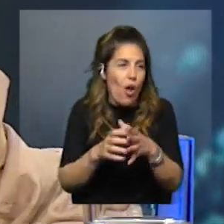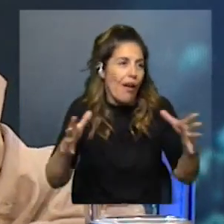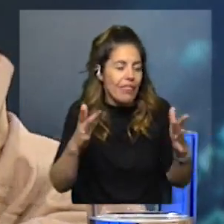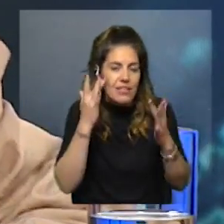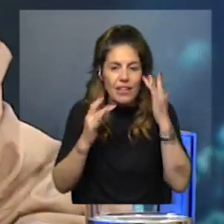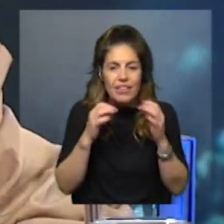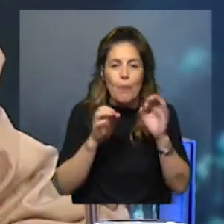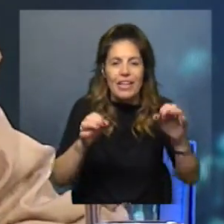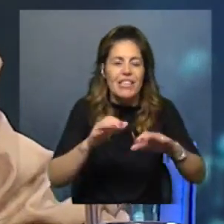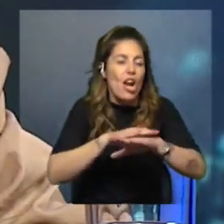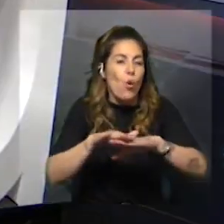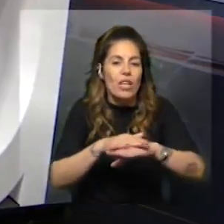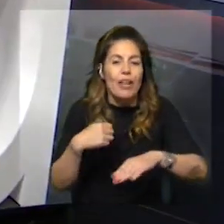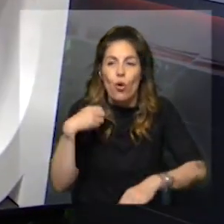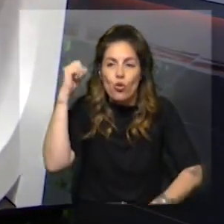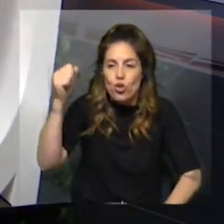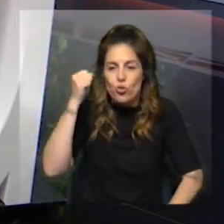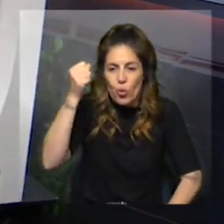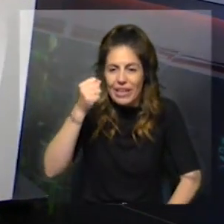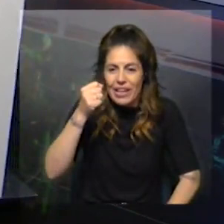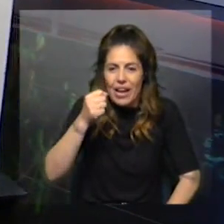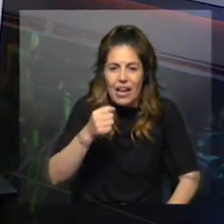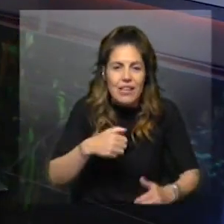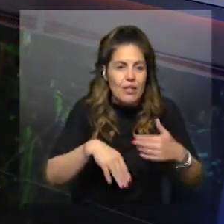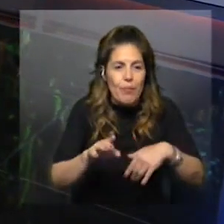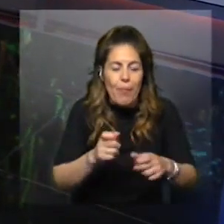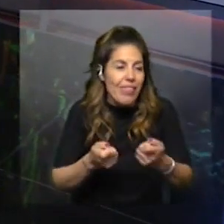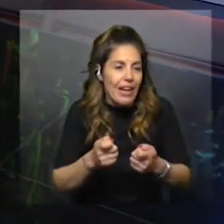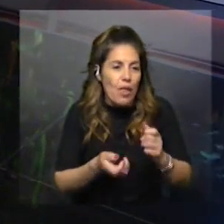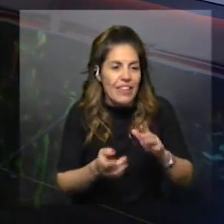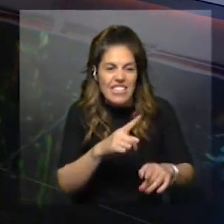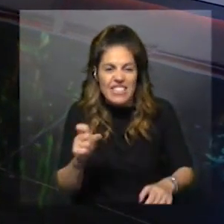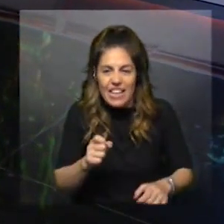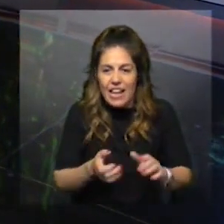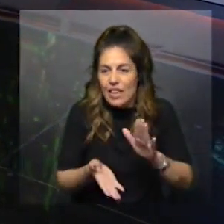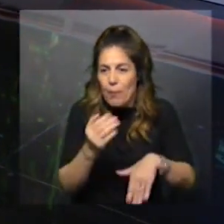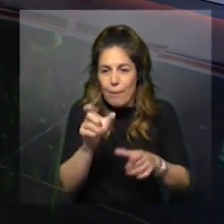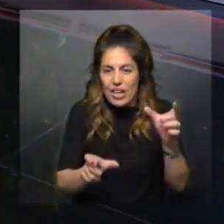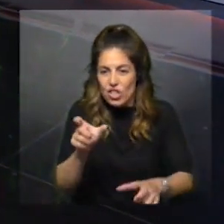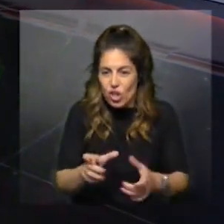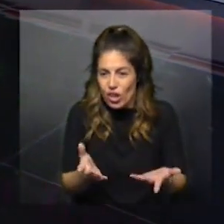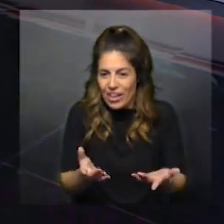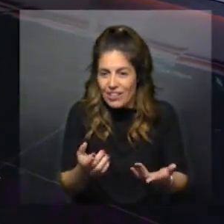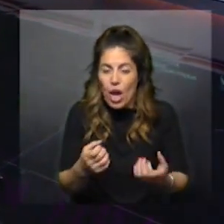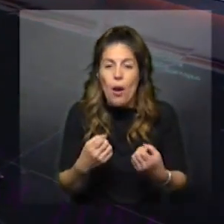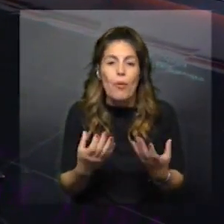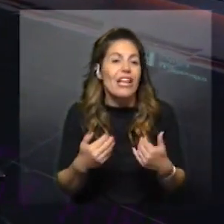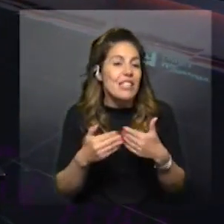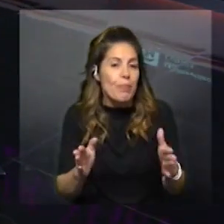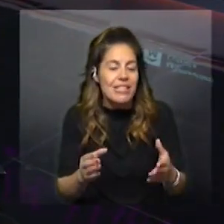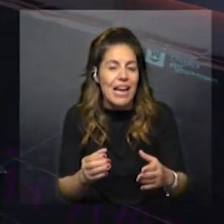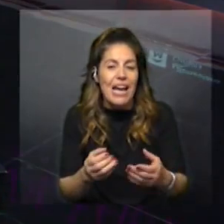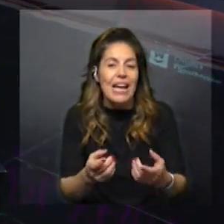a un nivel que uno está soñando, se manejan de 100 hasta más personas atrás, ¿no? Entonces, bueno, ¿por qué se empieza? ¿Qué es lo